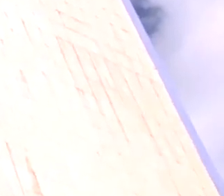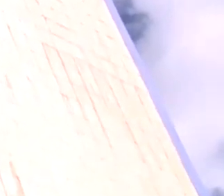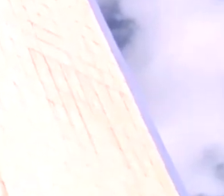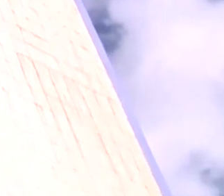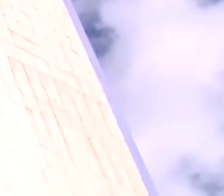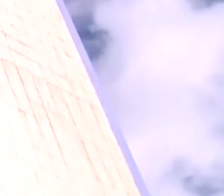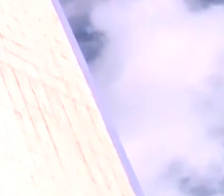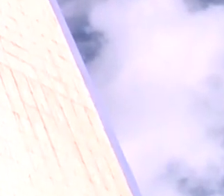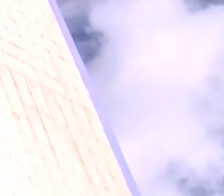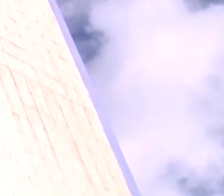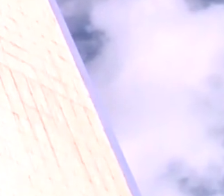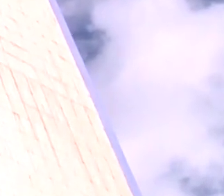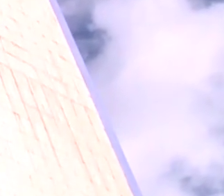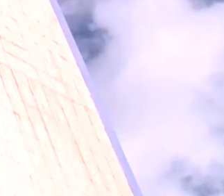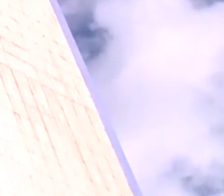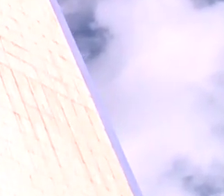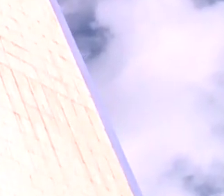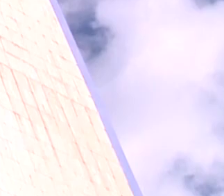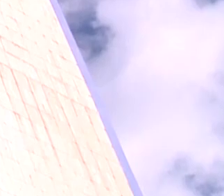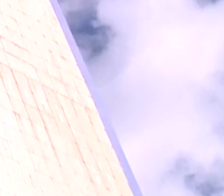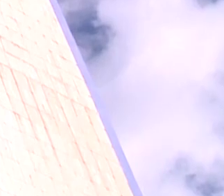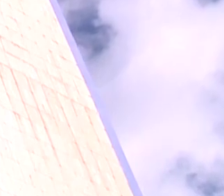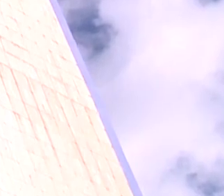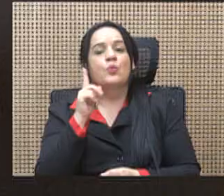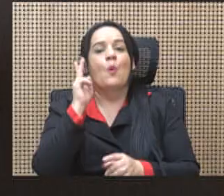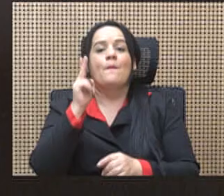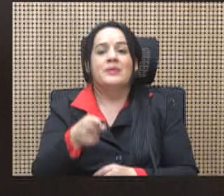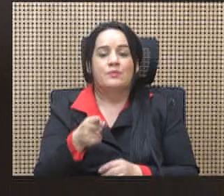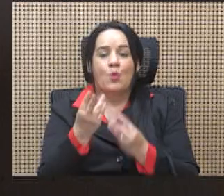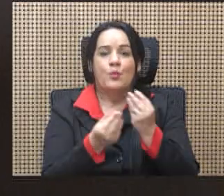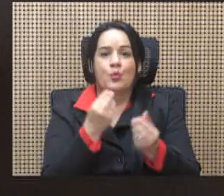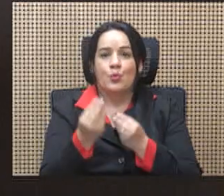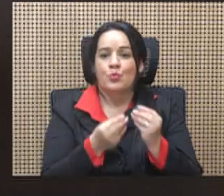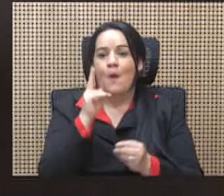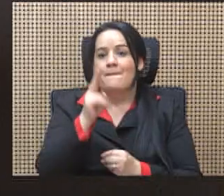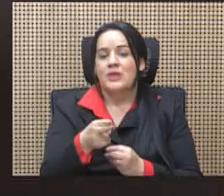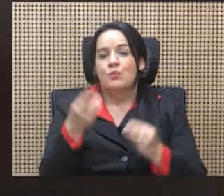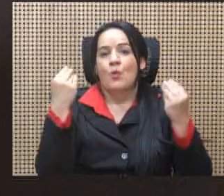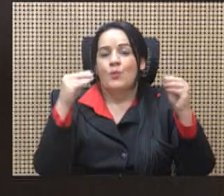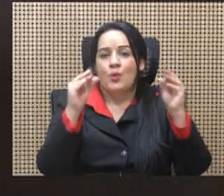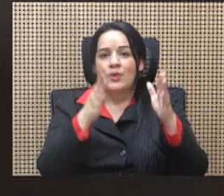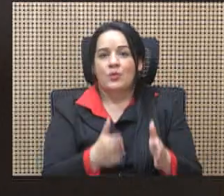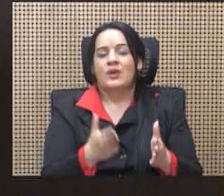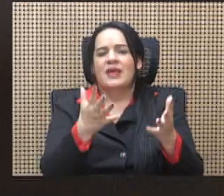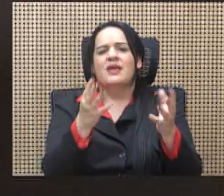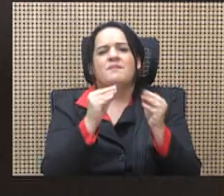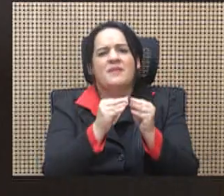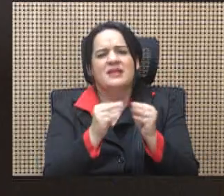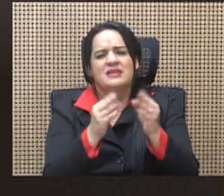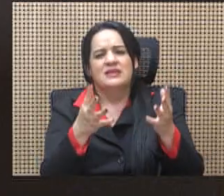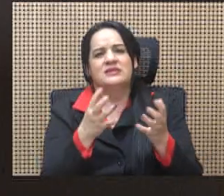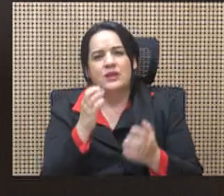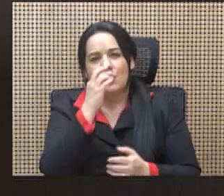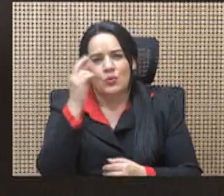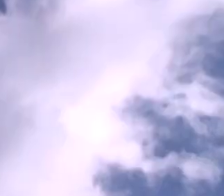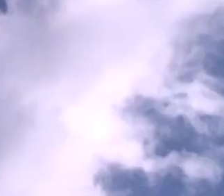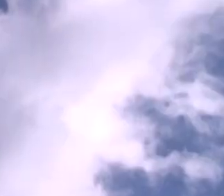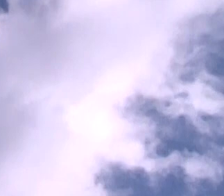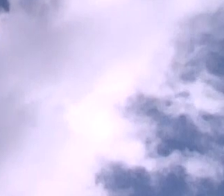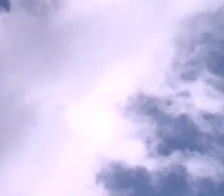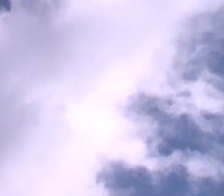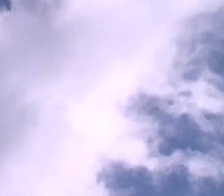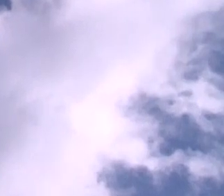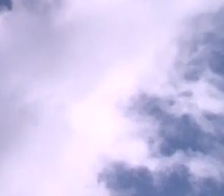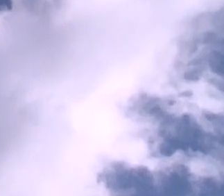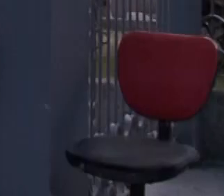la prestación del servicio la diputada Pilar Cisneros dijo que un informe técnico de este mes arroja que los ingresos corrientes